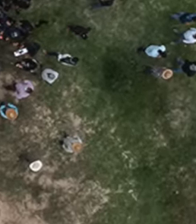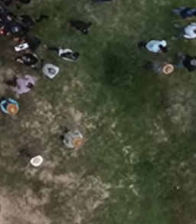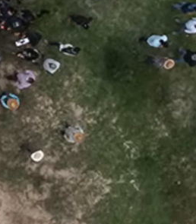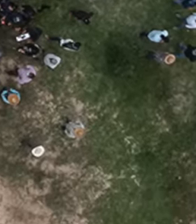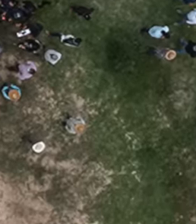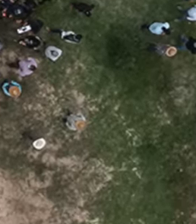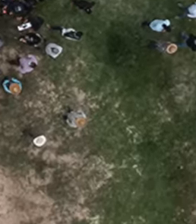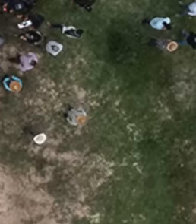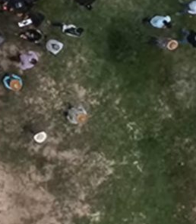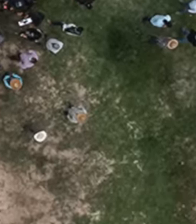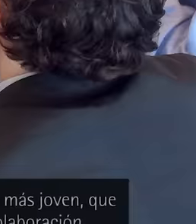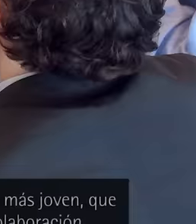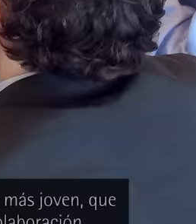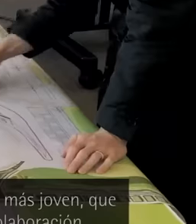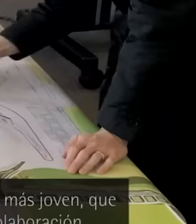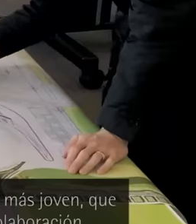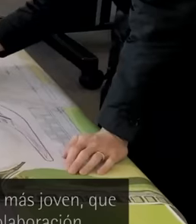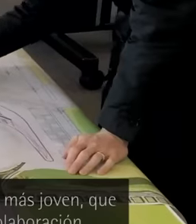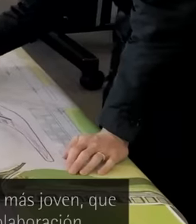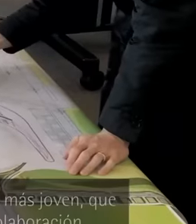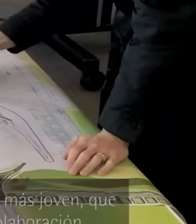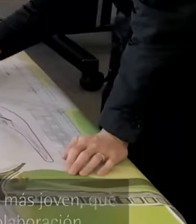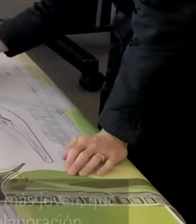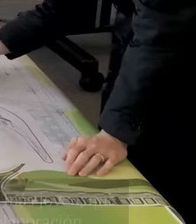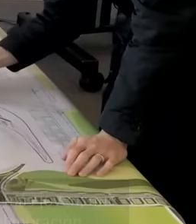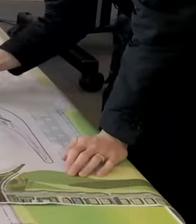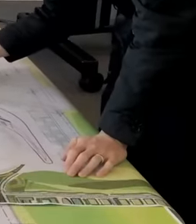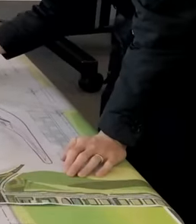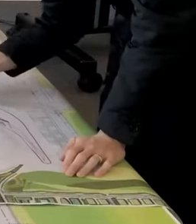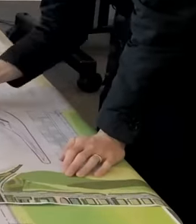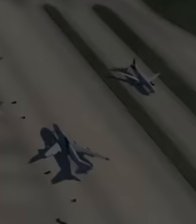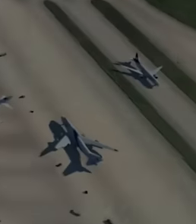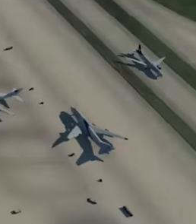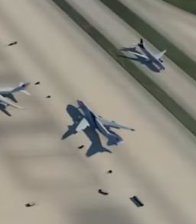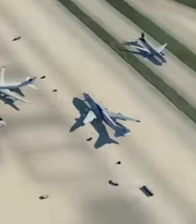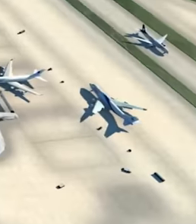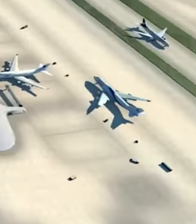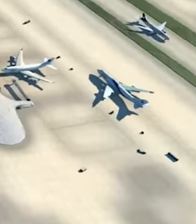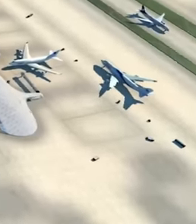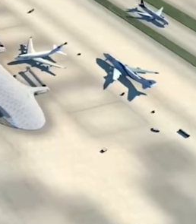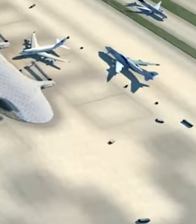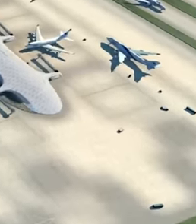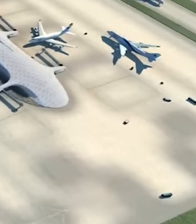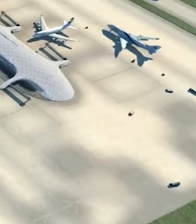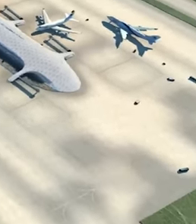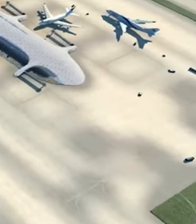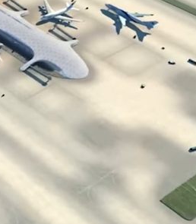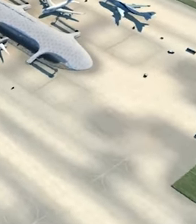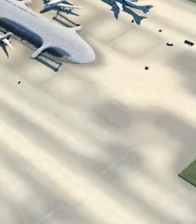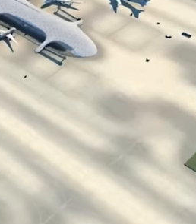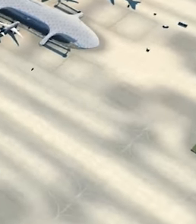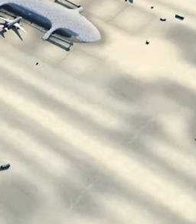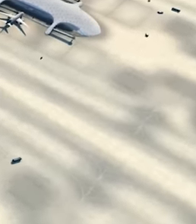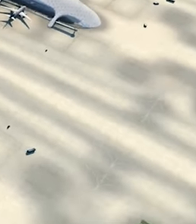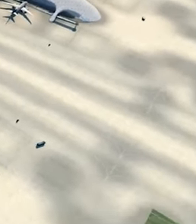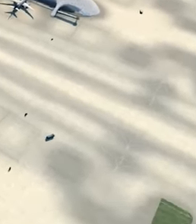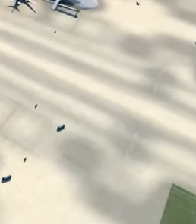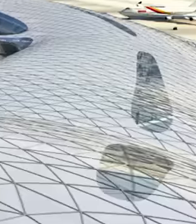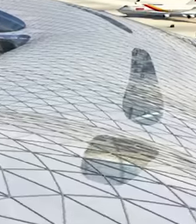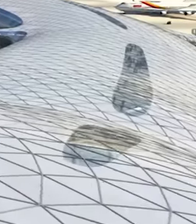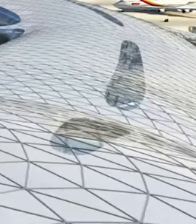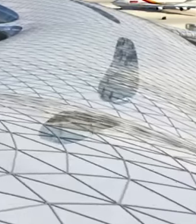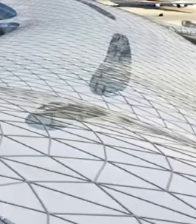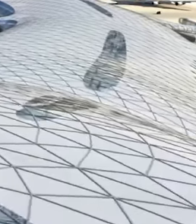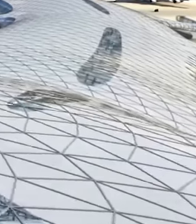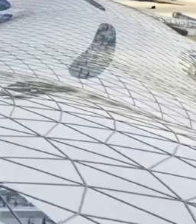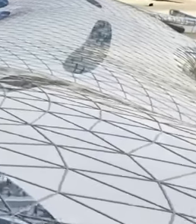de los aeropuertos más modernos del mundo, se desarrolló un profundo sistema de manejo de